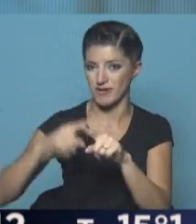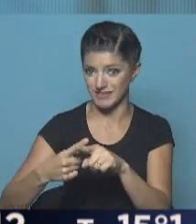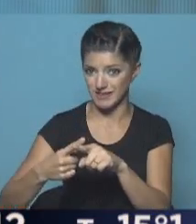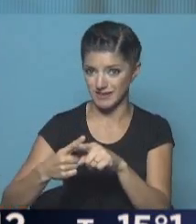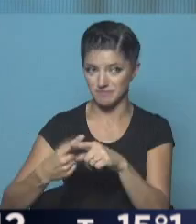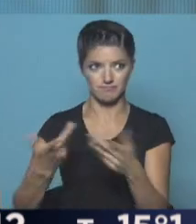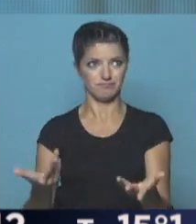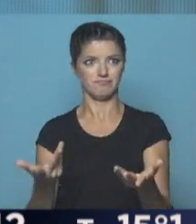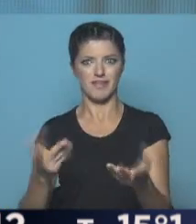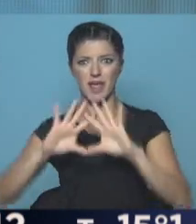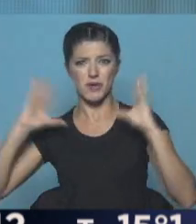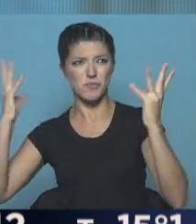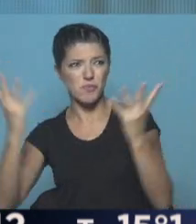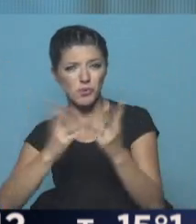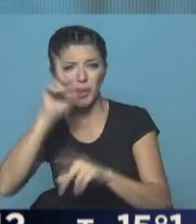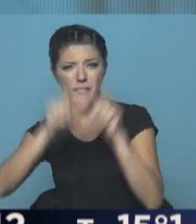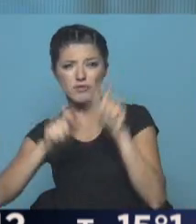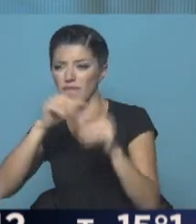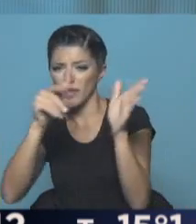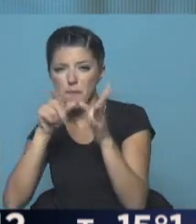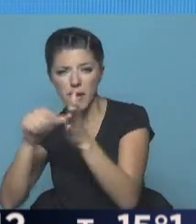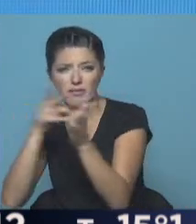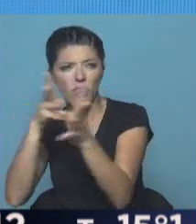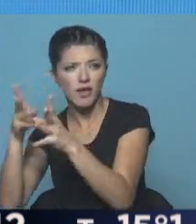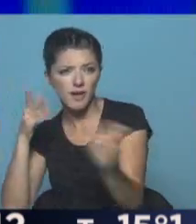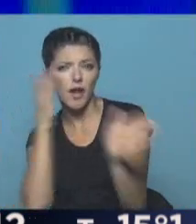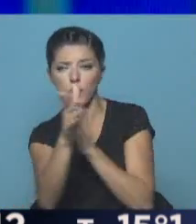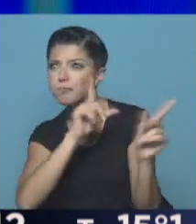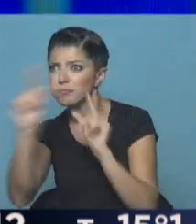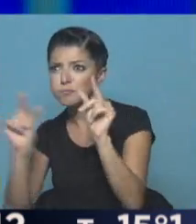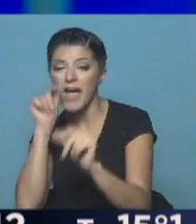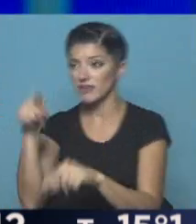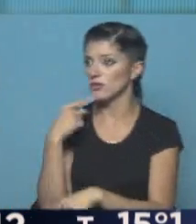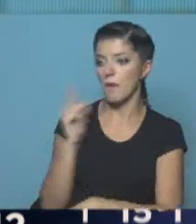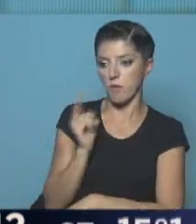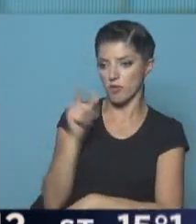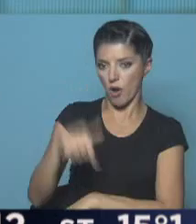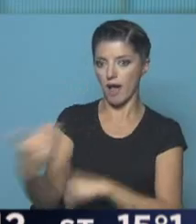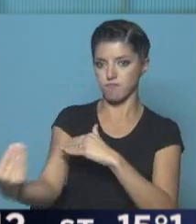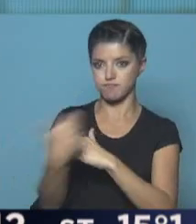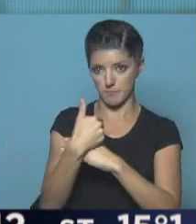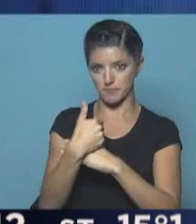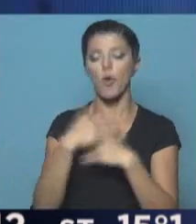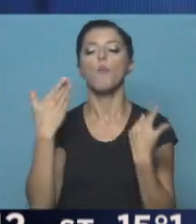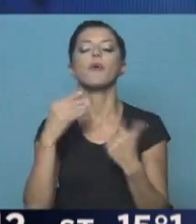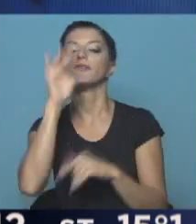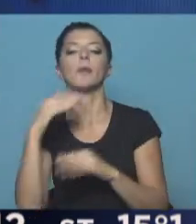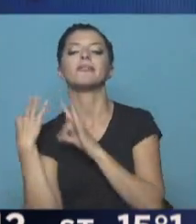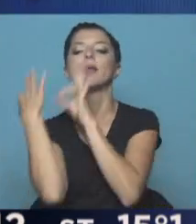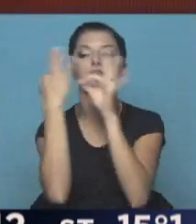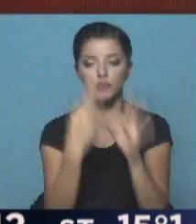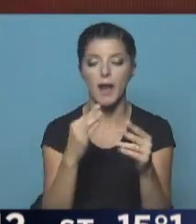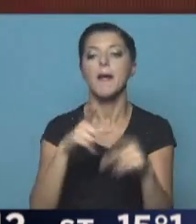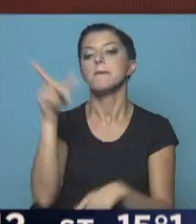refugiados, impide el ingreso de refugiados en los Estados Unidos. ¿Quiénes pueden entrar? Padres cónyuges, hijos, incluidos